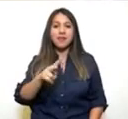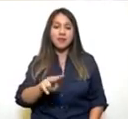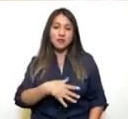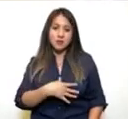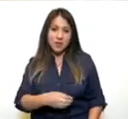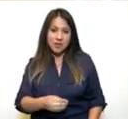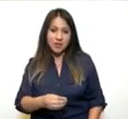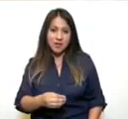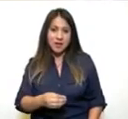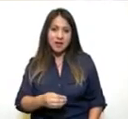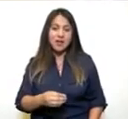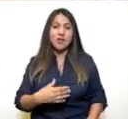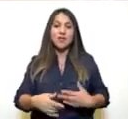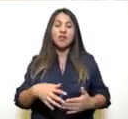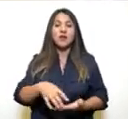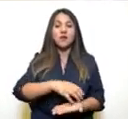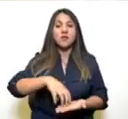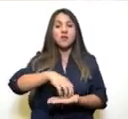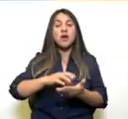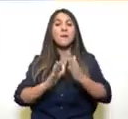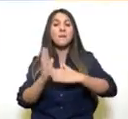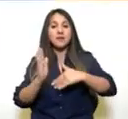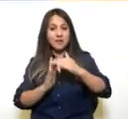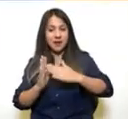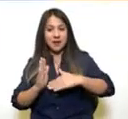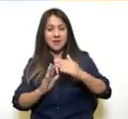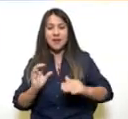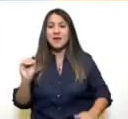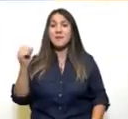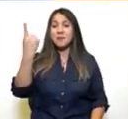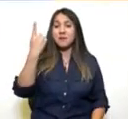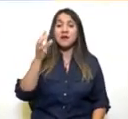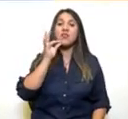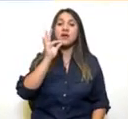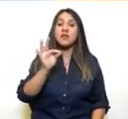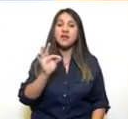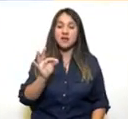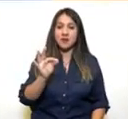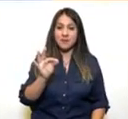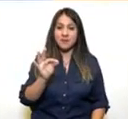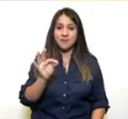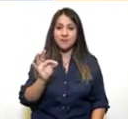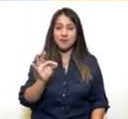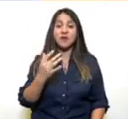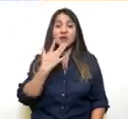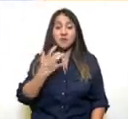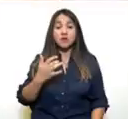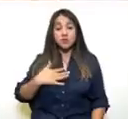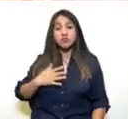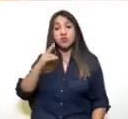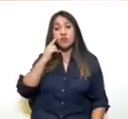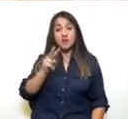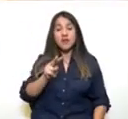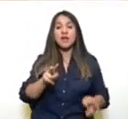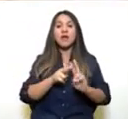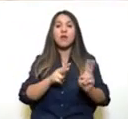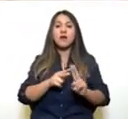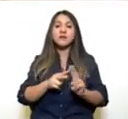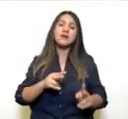hijos en la comuna de la pintana lo primero que dije porque yo lo veía que lo hacían en la